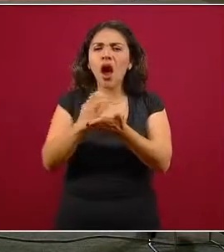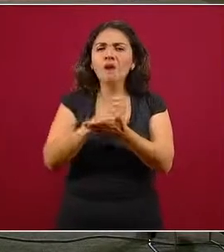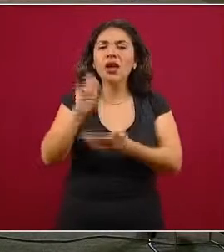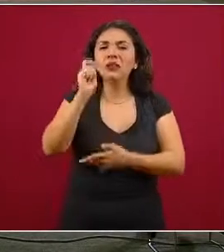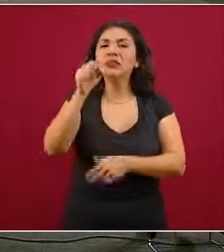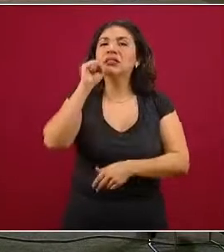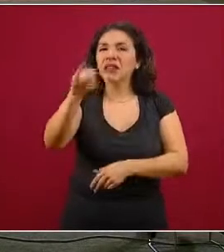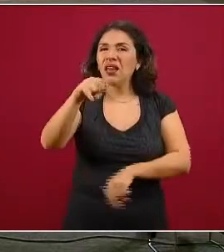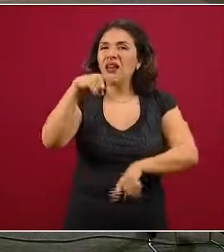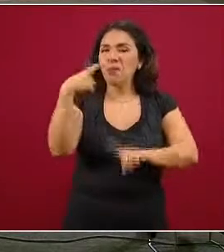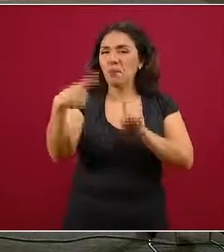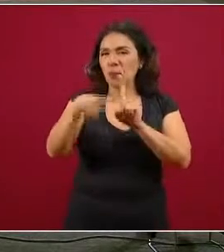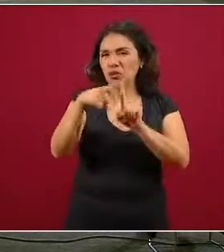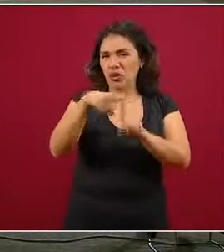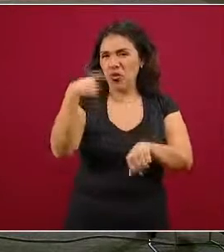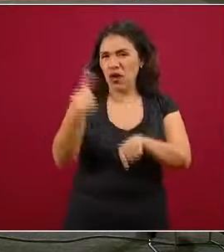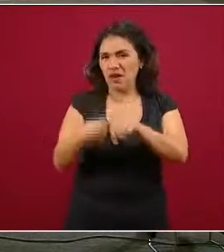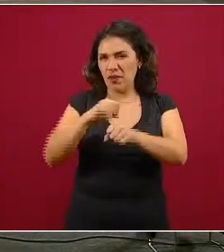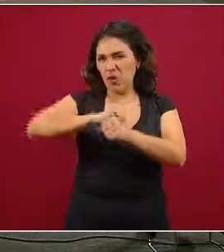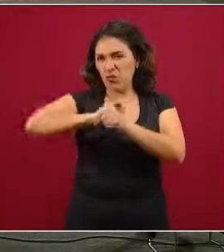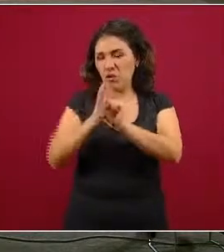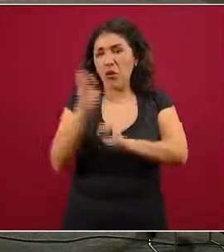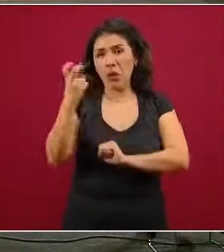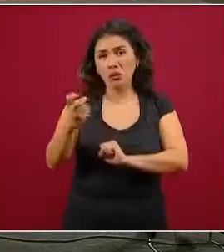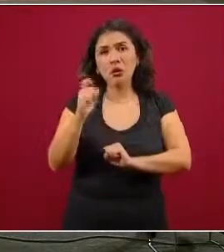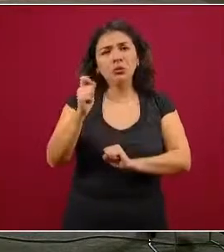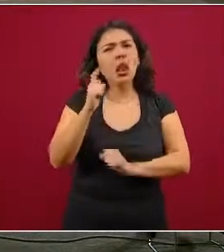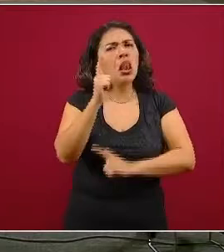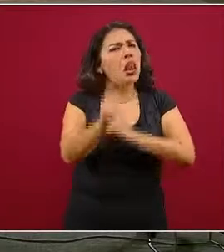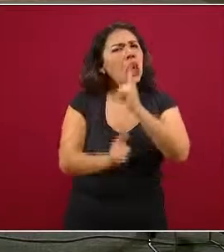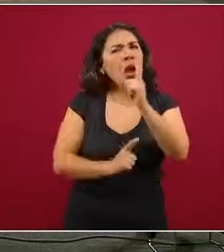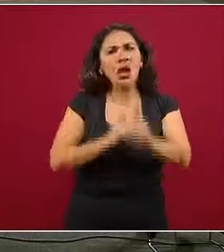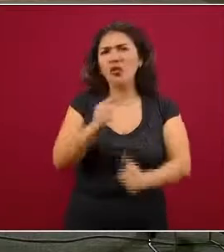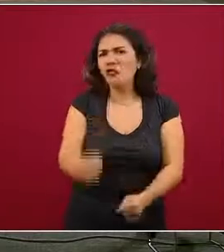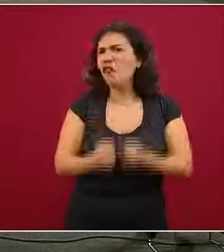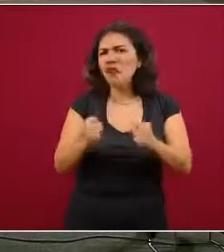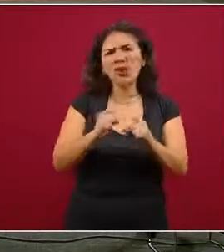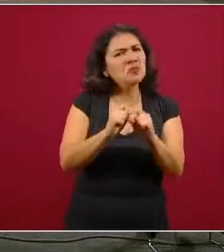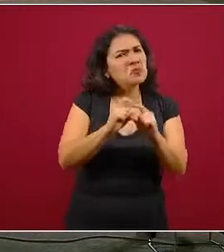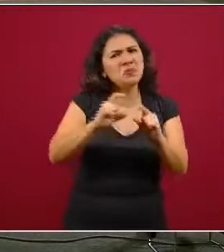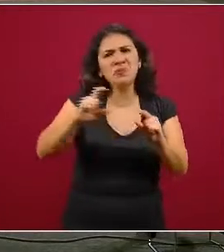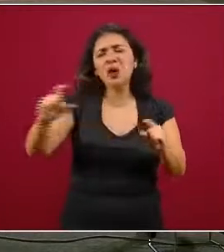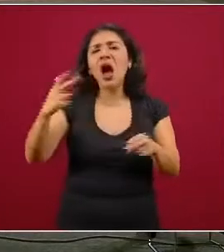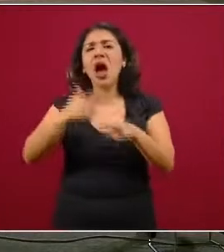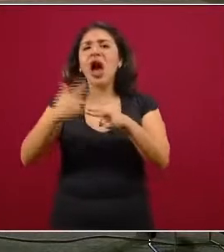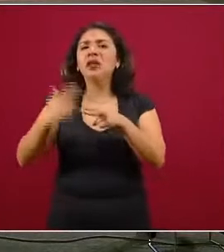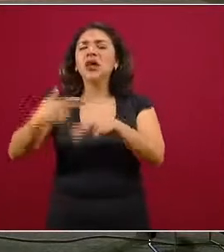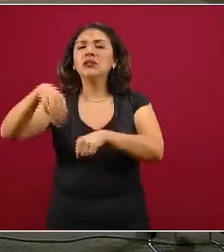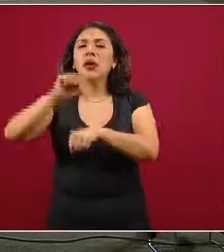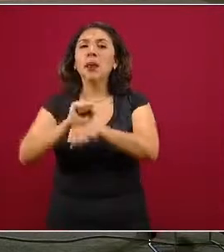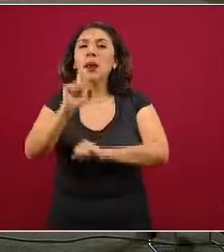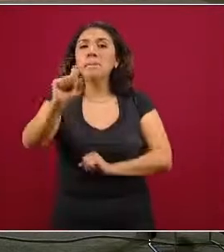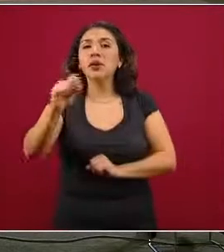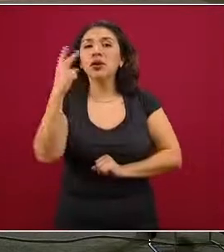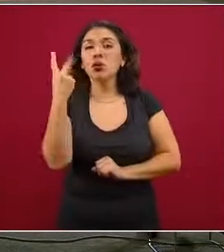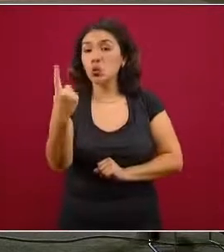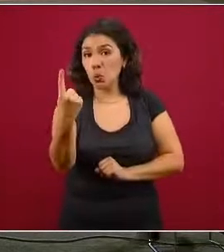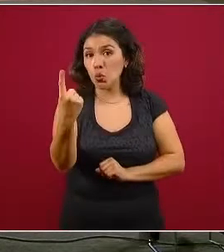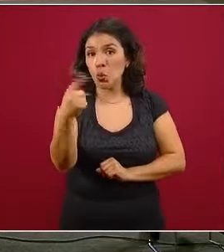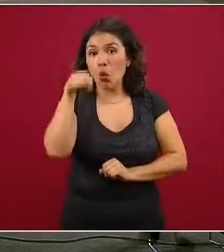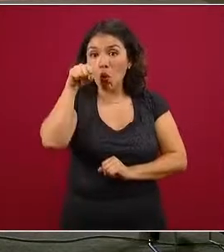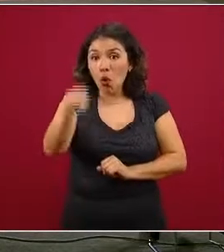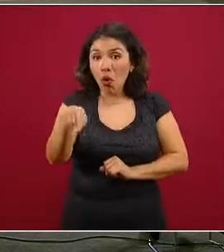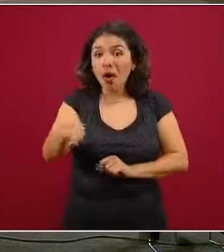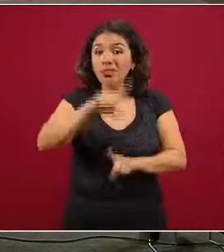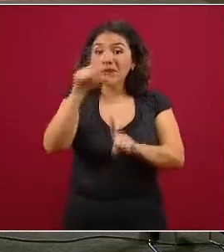confirmados, que esta fue una transmisión de bastante baja intensidad, al menos hasta la semana 21, pero a partir